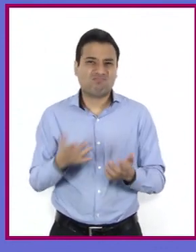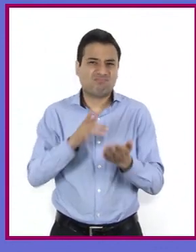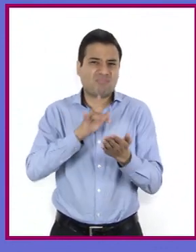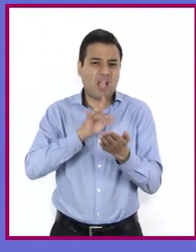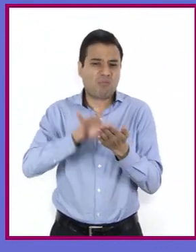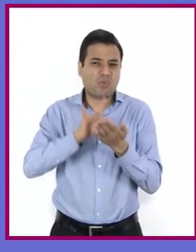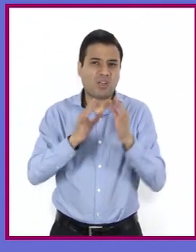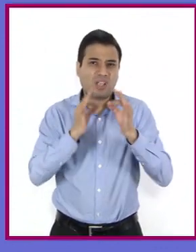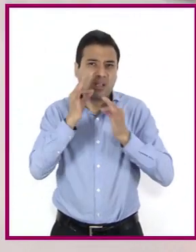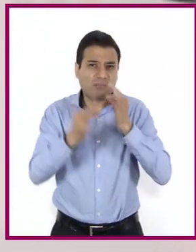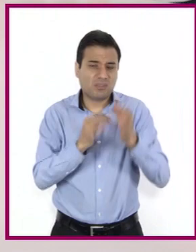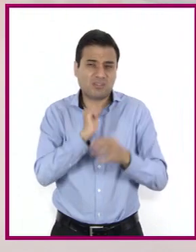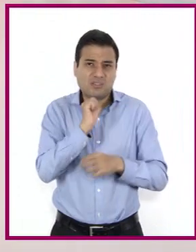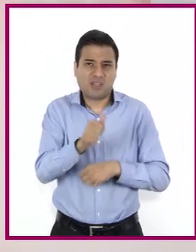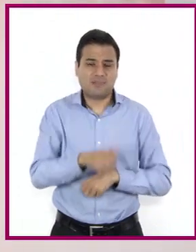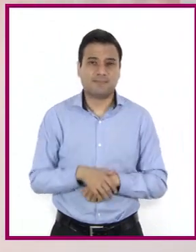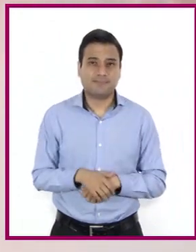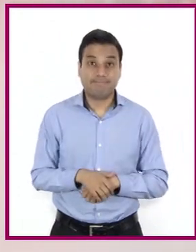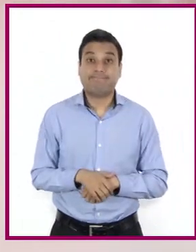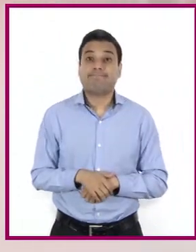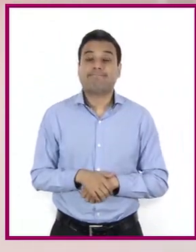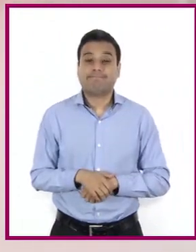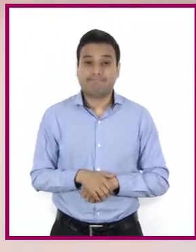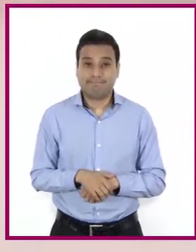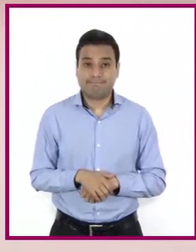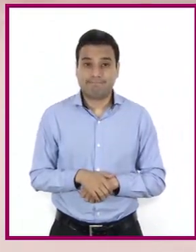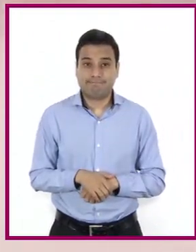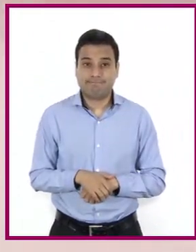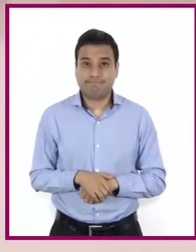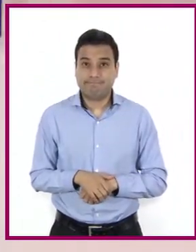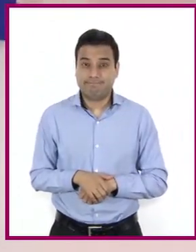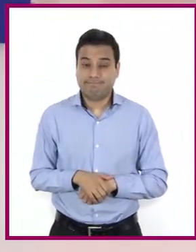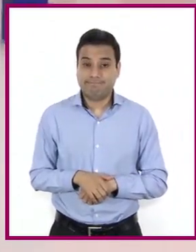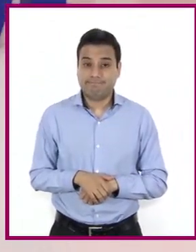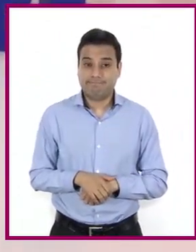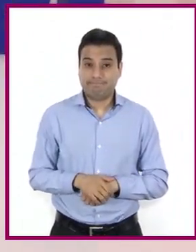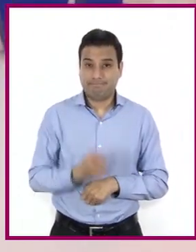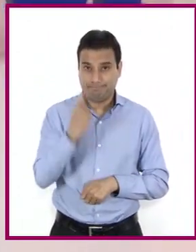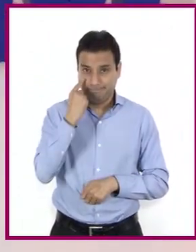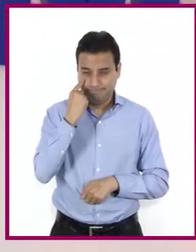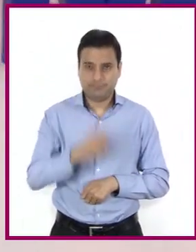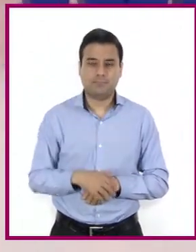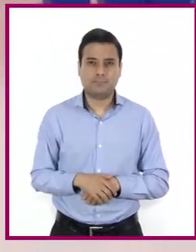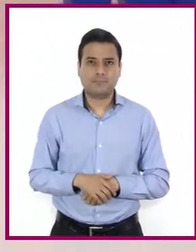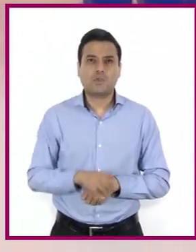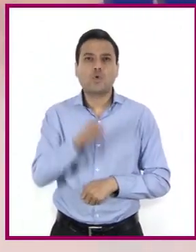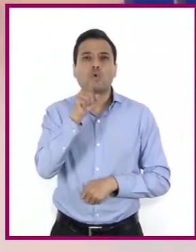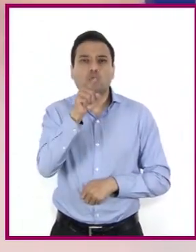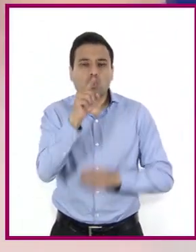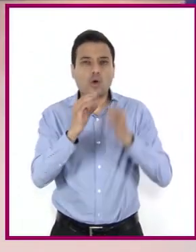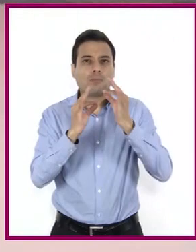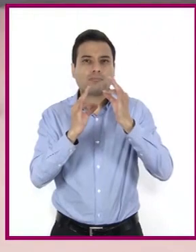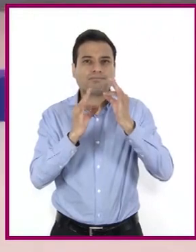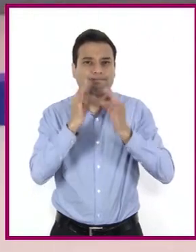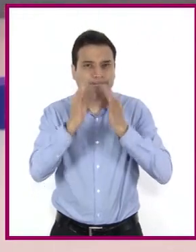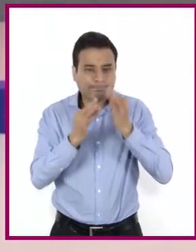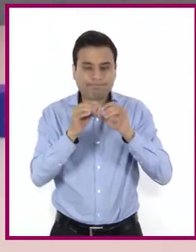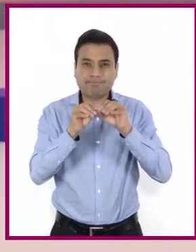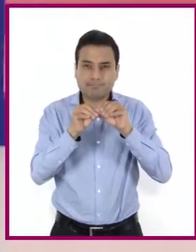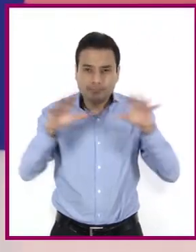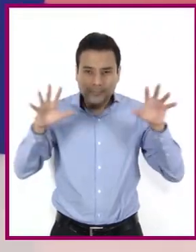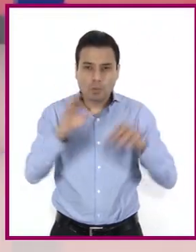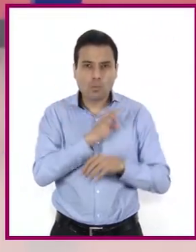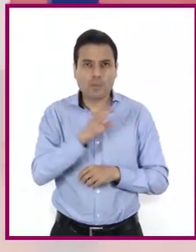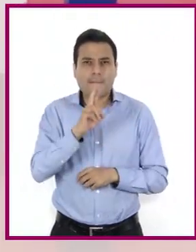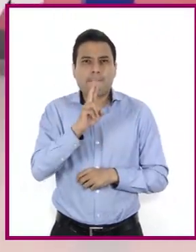a nuestra campaña. Alumnas y alumnos, consideren qué aspectos se podrían mejorar de la campaña a partir del